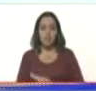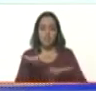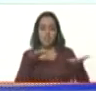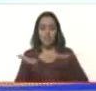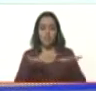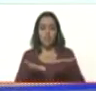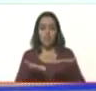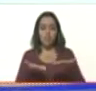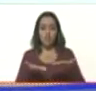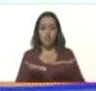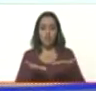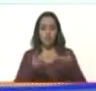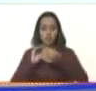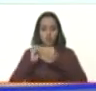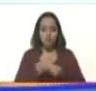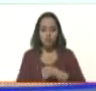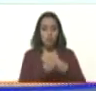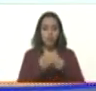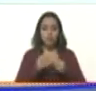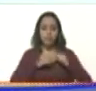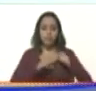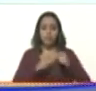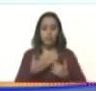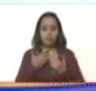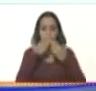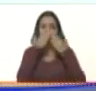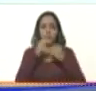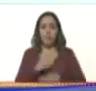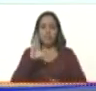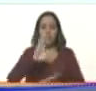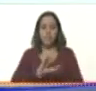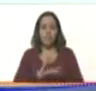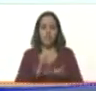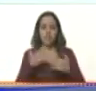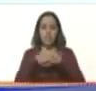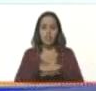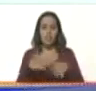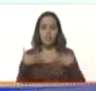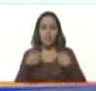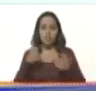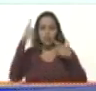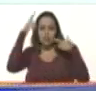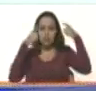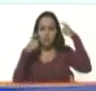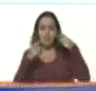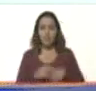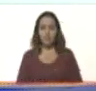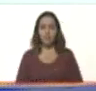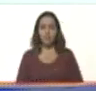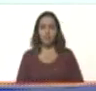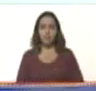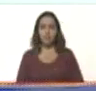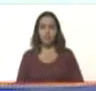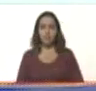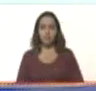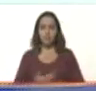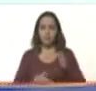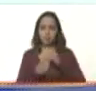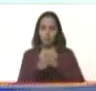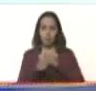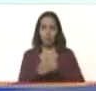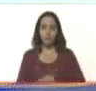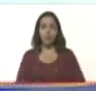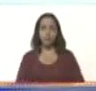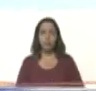rehabilitación cardiorrespiratorio del Centro Integral de Salud Hugo Chávez en Macuto. Adelante, compañero García